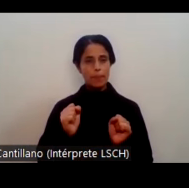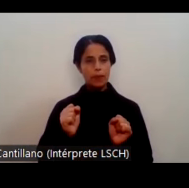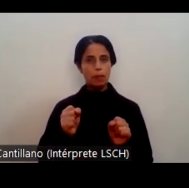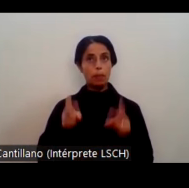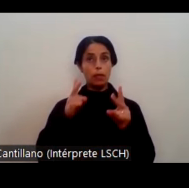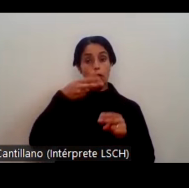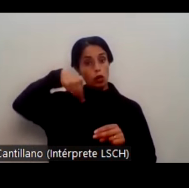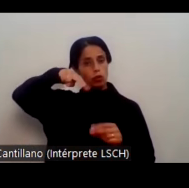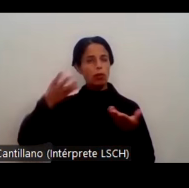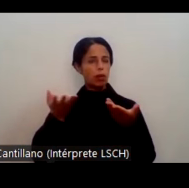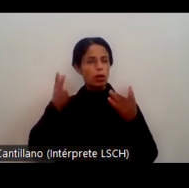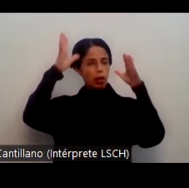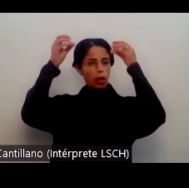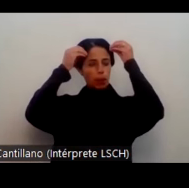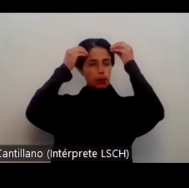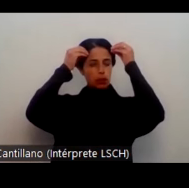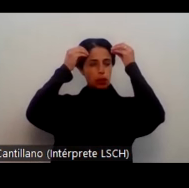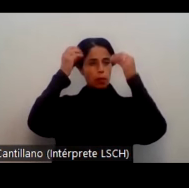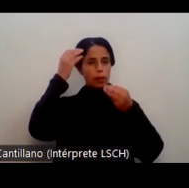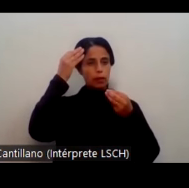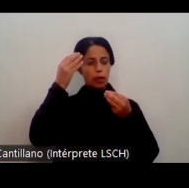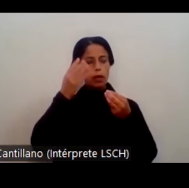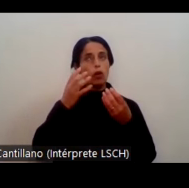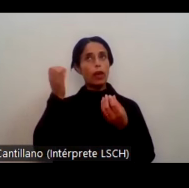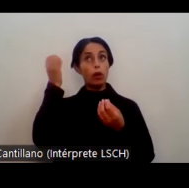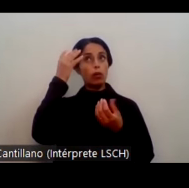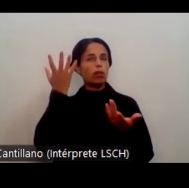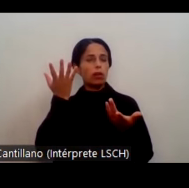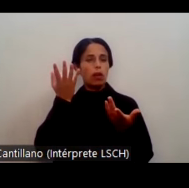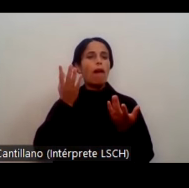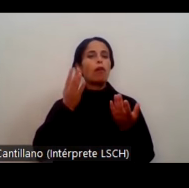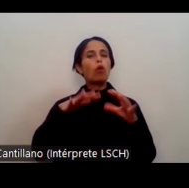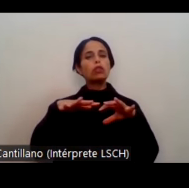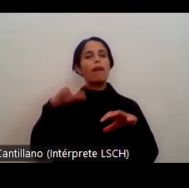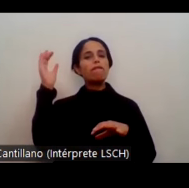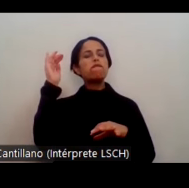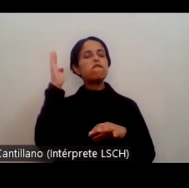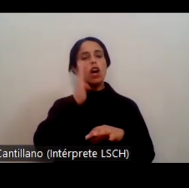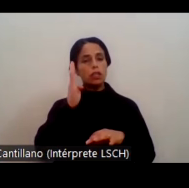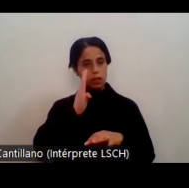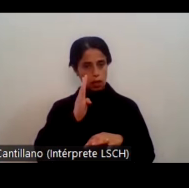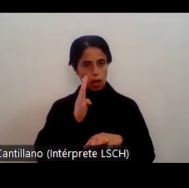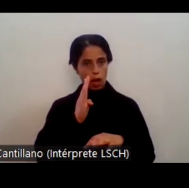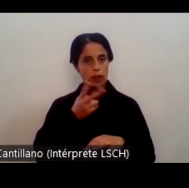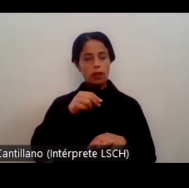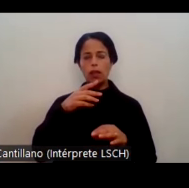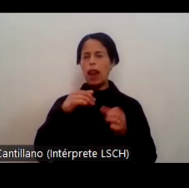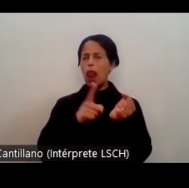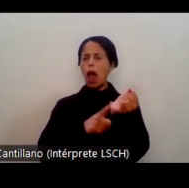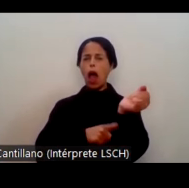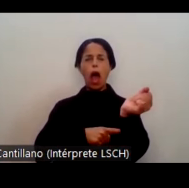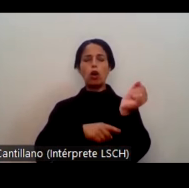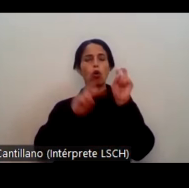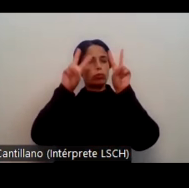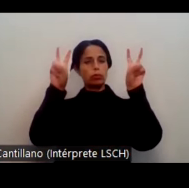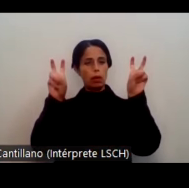conocimientos básicos, valga la redundancia, acerca de este tema tan extenso, ¿no? Eh,